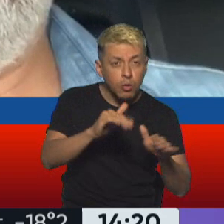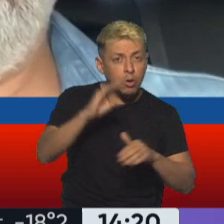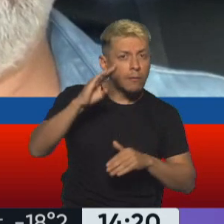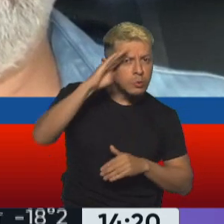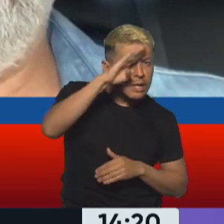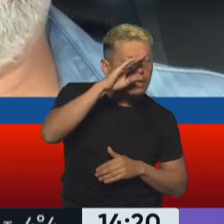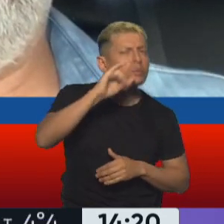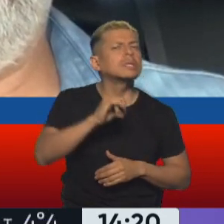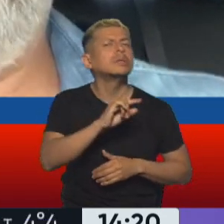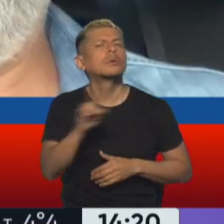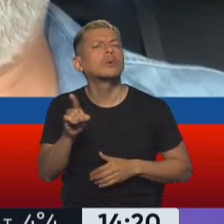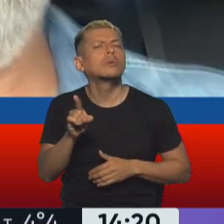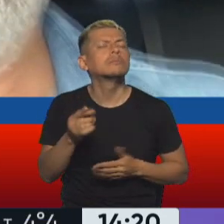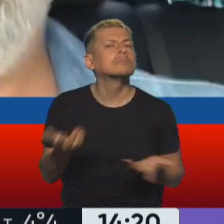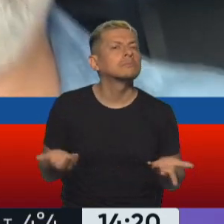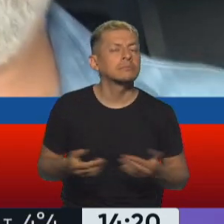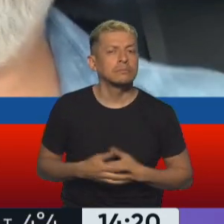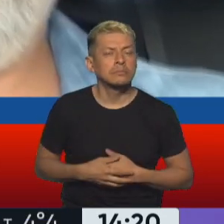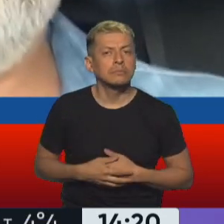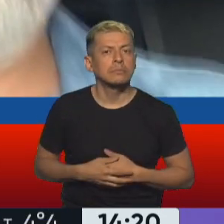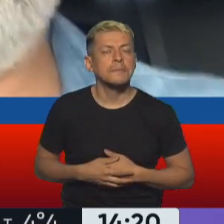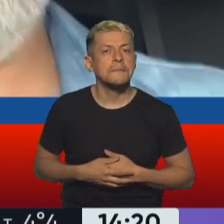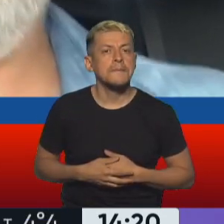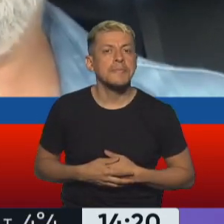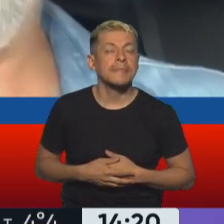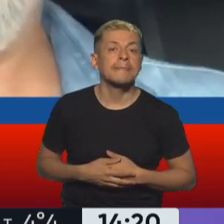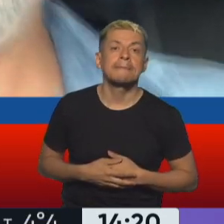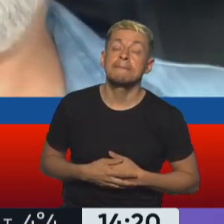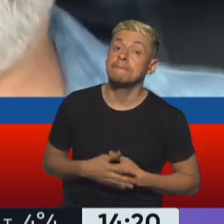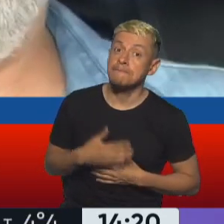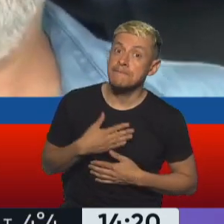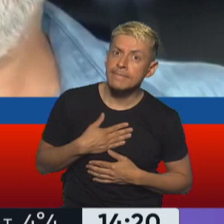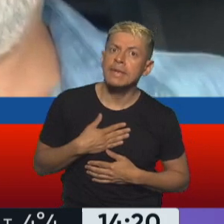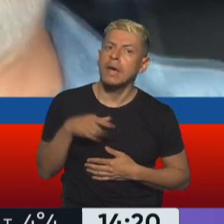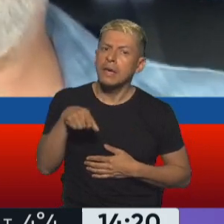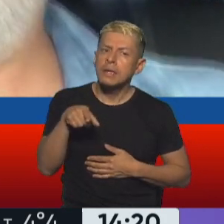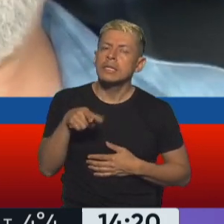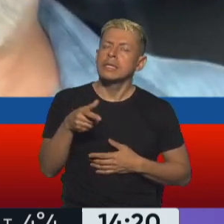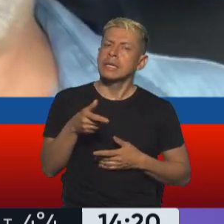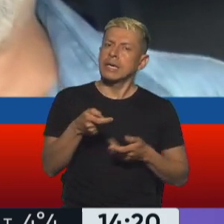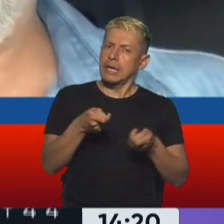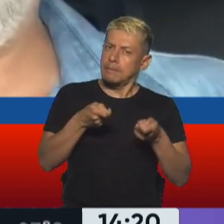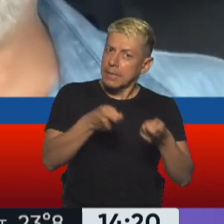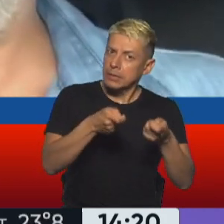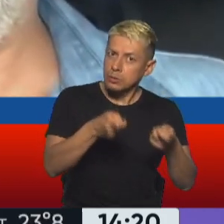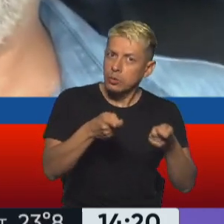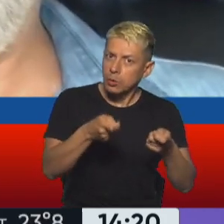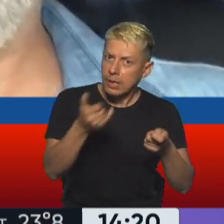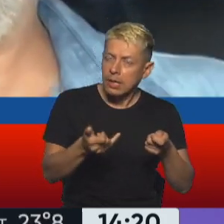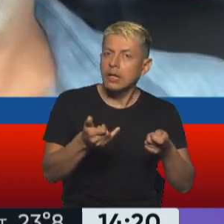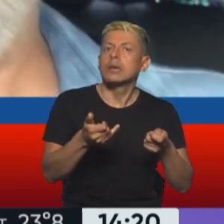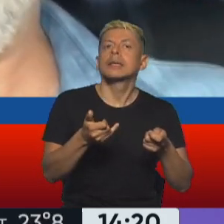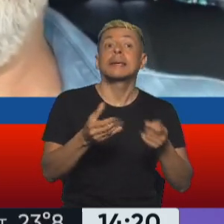esta estrategia? Yo creo que mucho más en términos de este tipo de presión que hizo, por ejemplo, el ministro